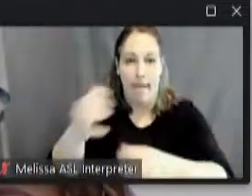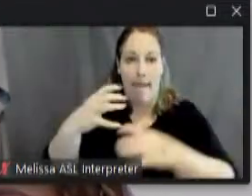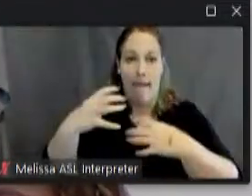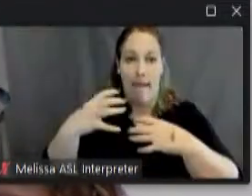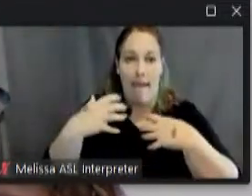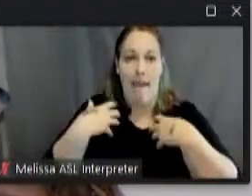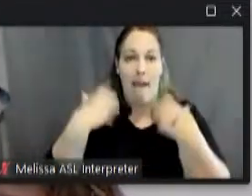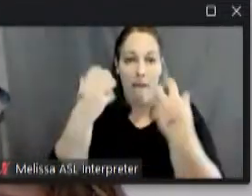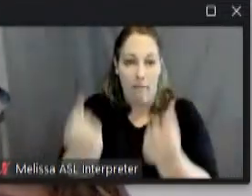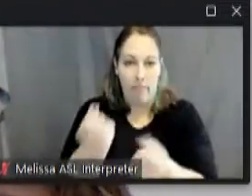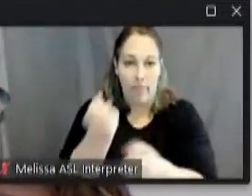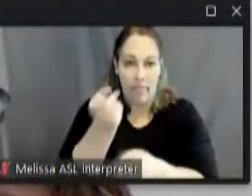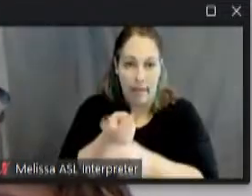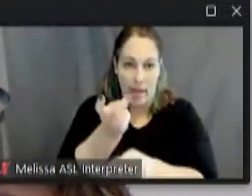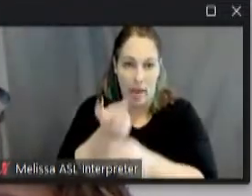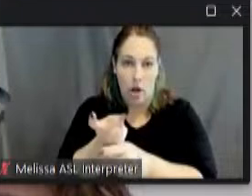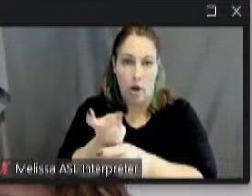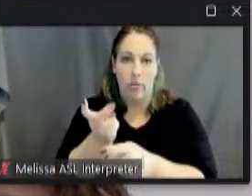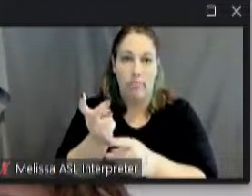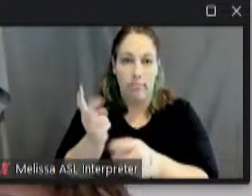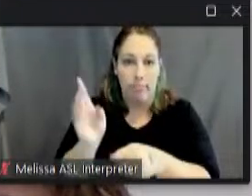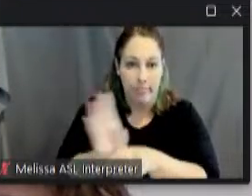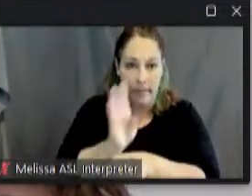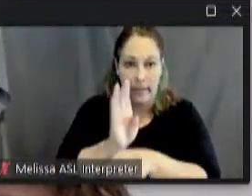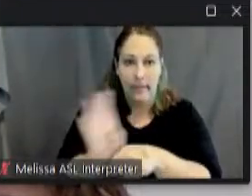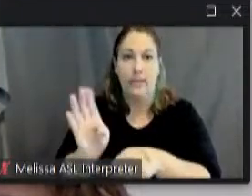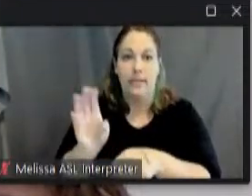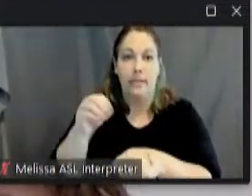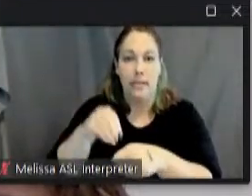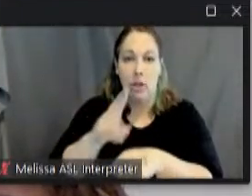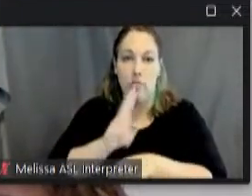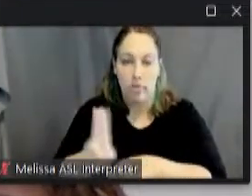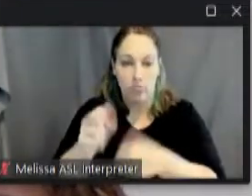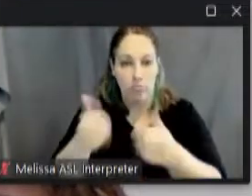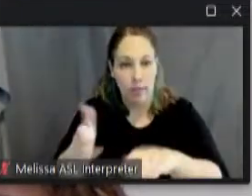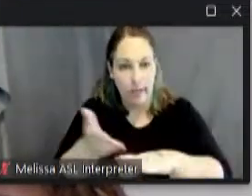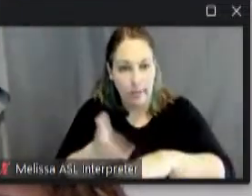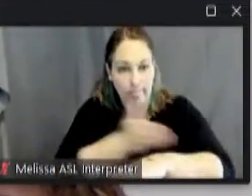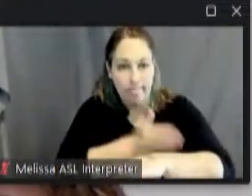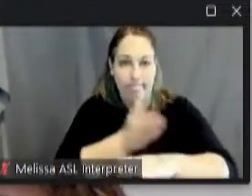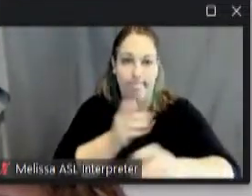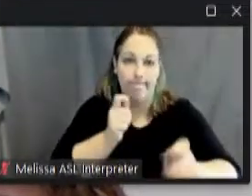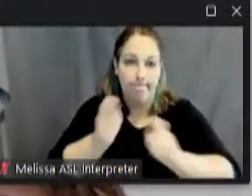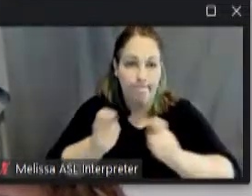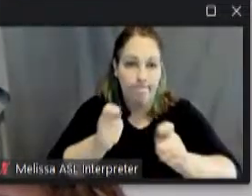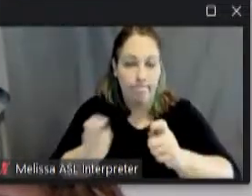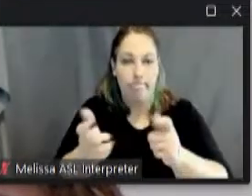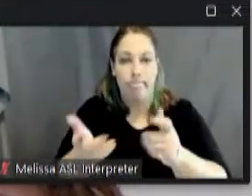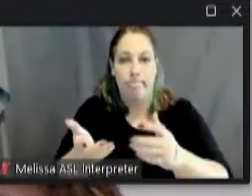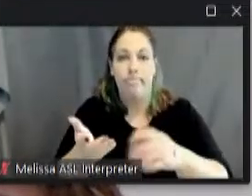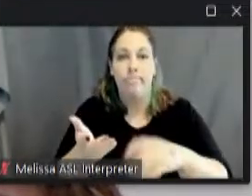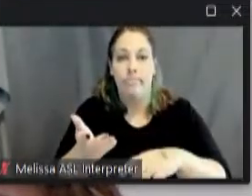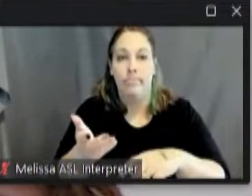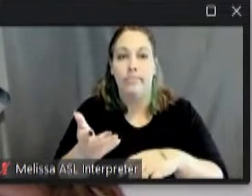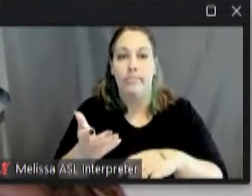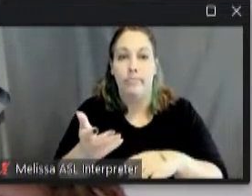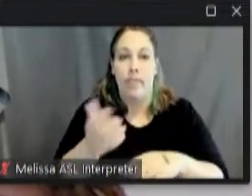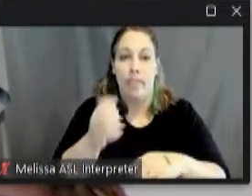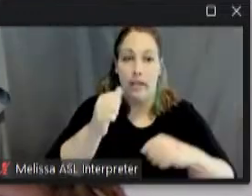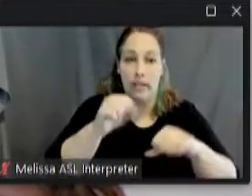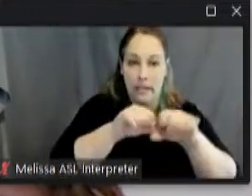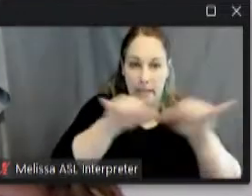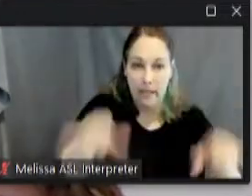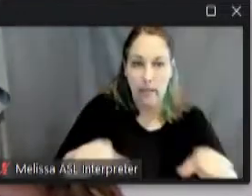salud pública accesible para toda la población, con especial énfasis en los niños y en las niñas, mujeres y